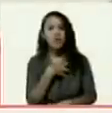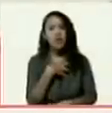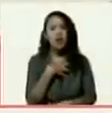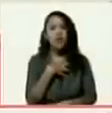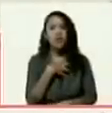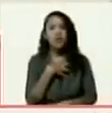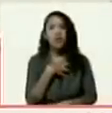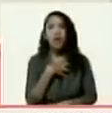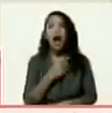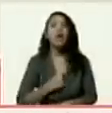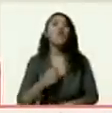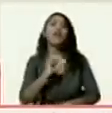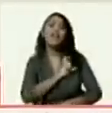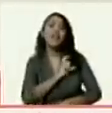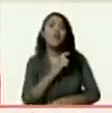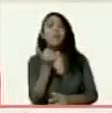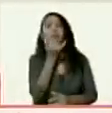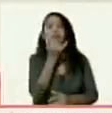No, estamos en enero.